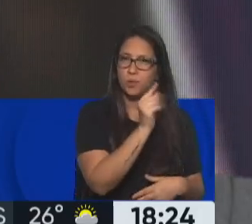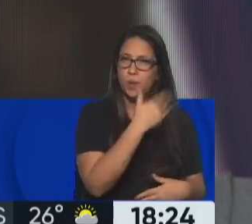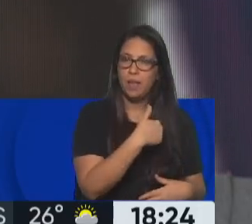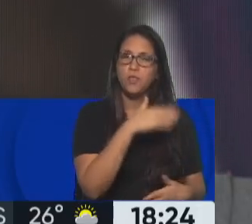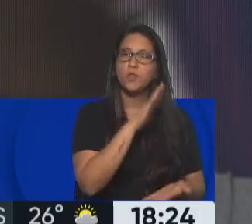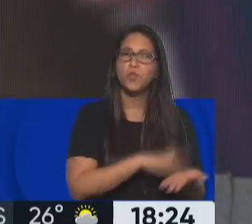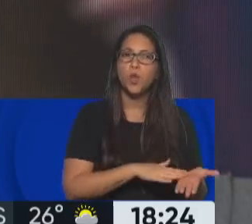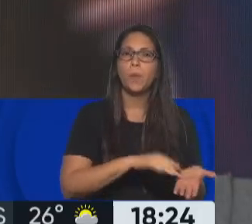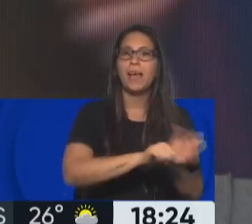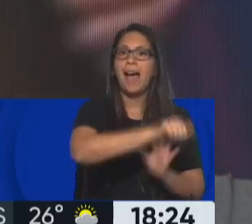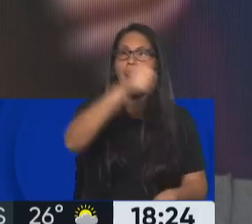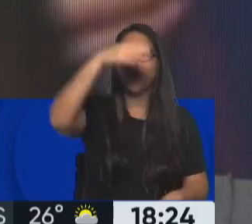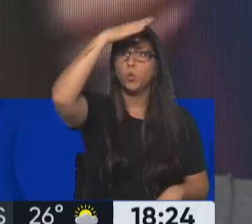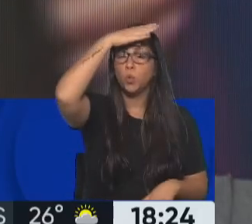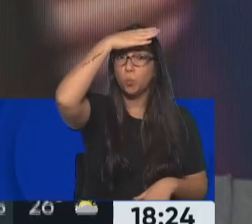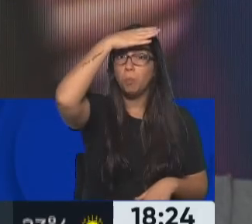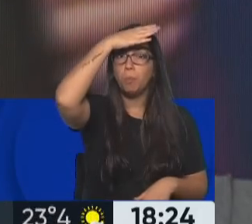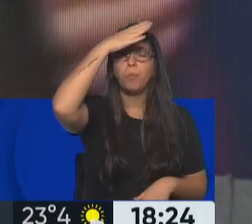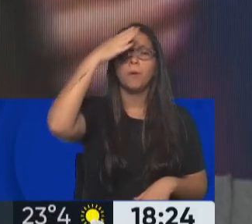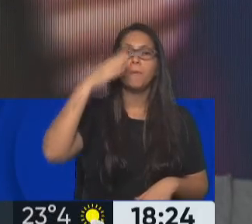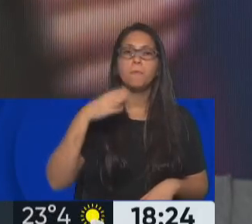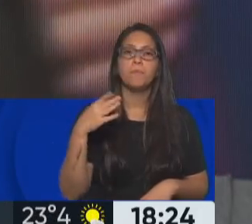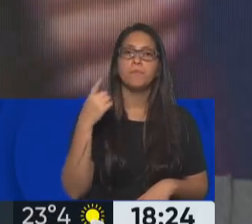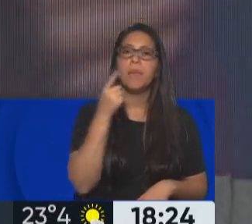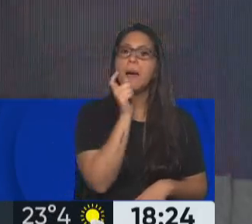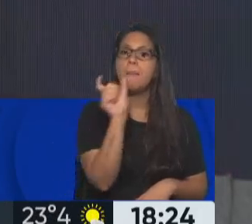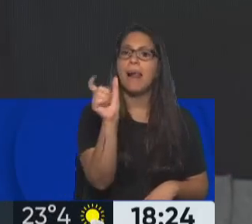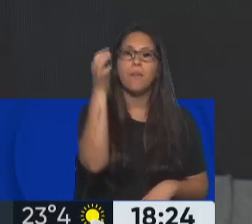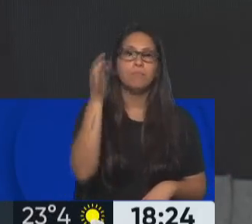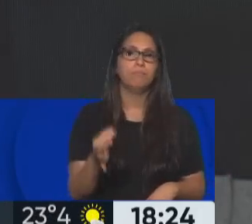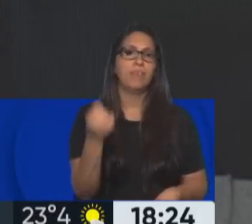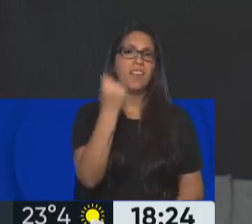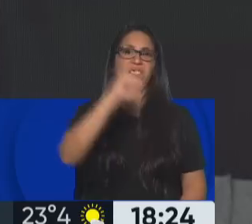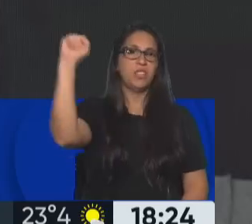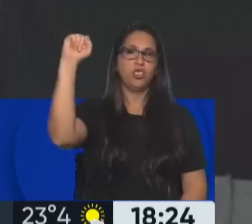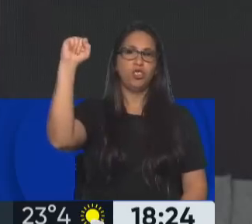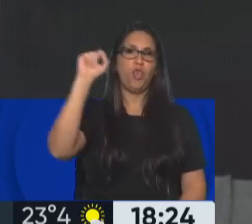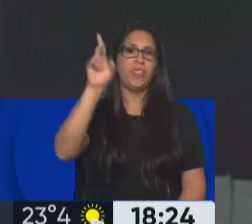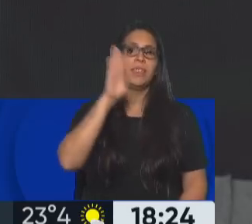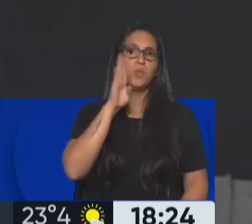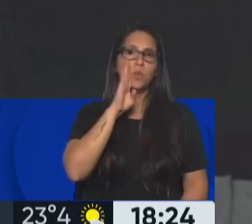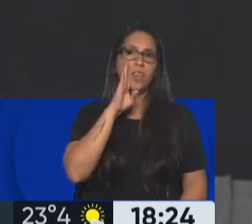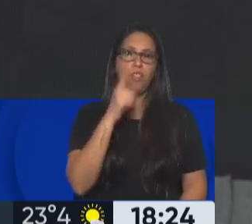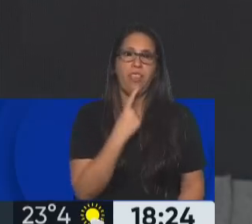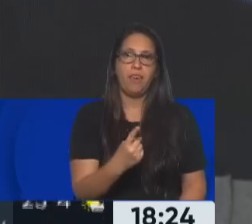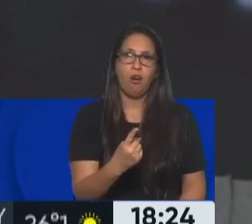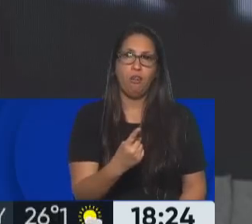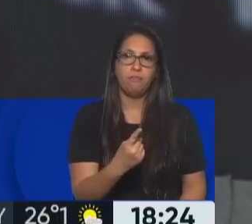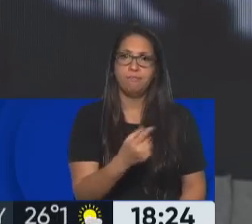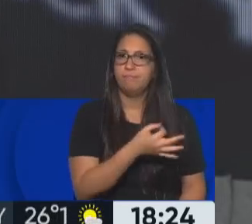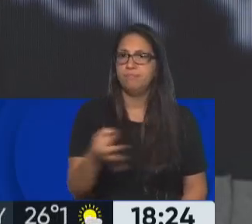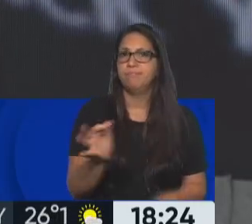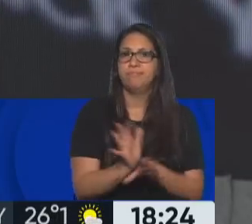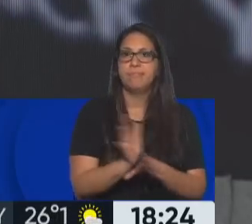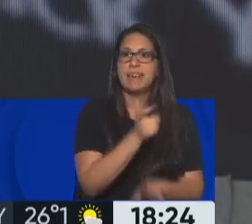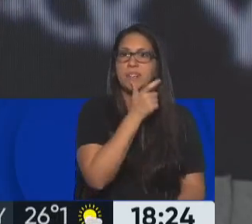sido el espíritu del triunfo de Donald Trump, mencionó esta palabra, inflación. Inflación estadounidense, dijo. Para empezar a dar una respuesta de